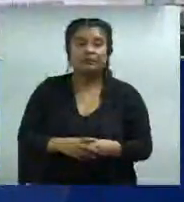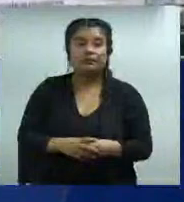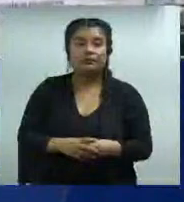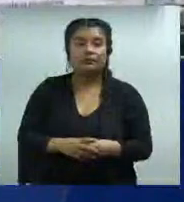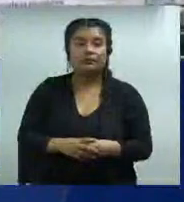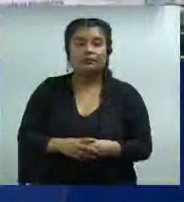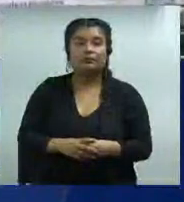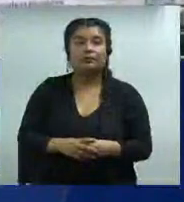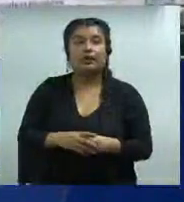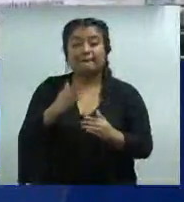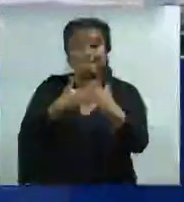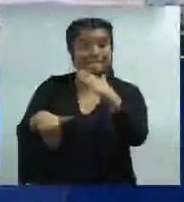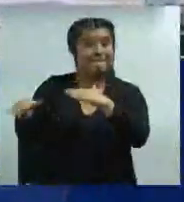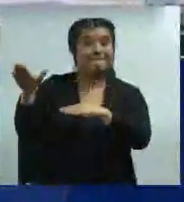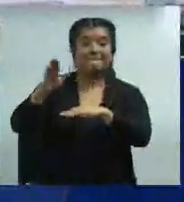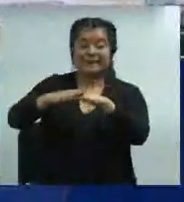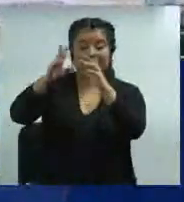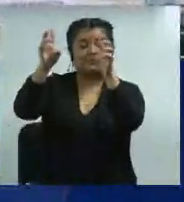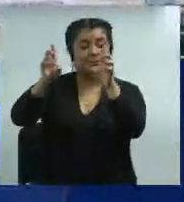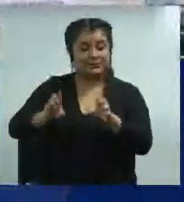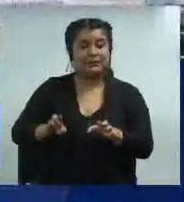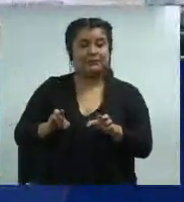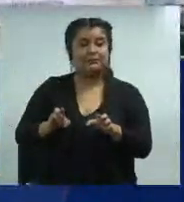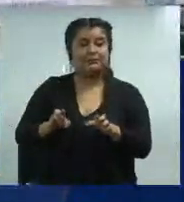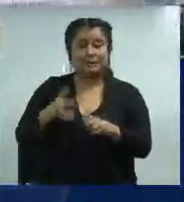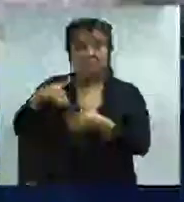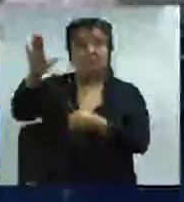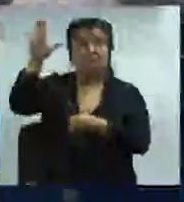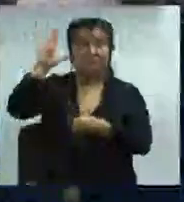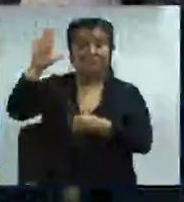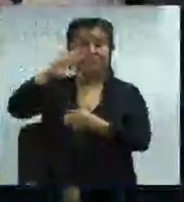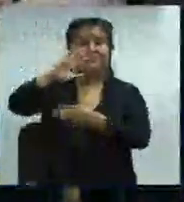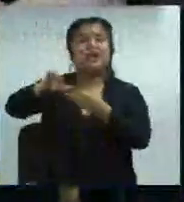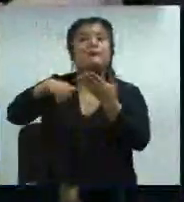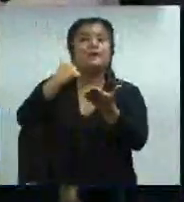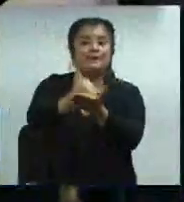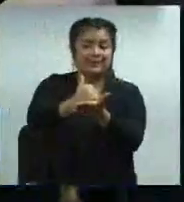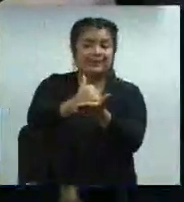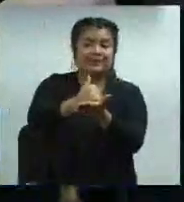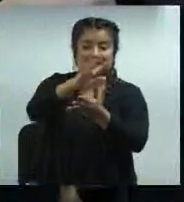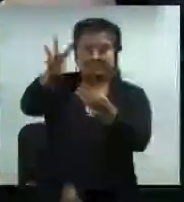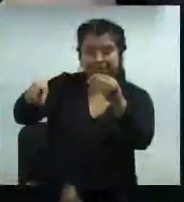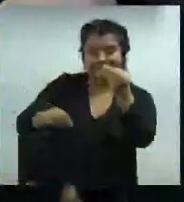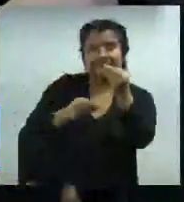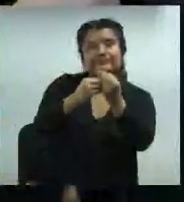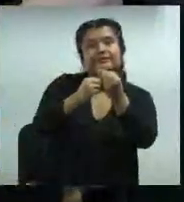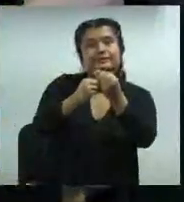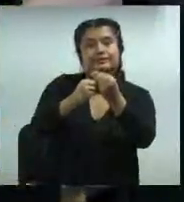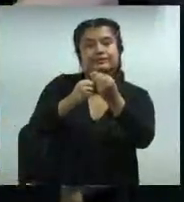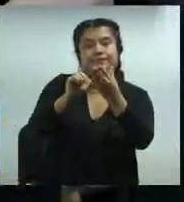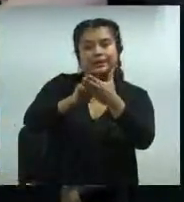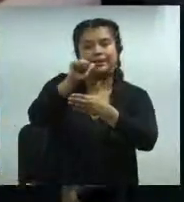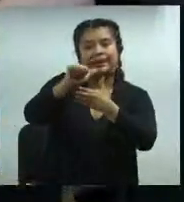3, 4, 5, 6, 7, 8, 9, 10, 11, 12, 13, 14. Habiendo mayoría, queda aprobada su incorporación.